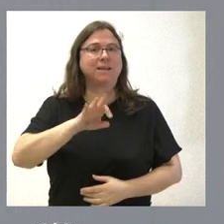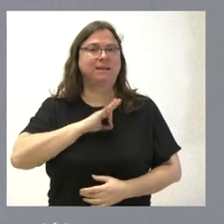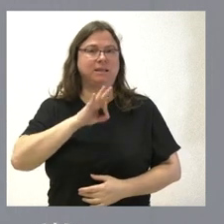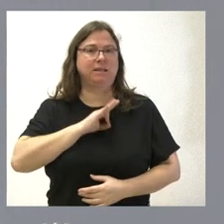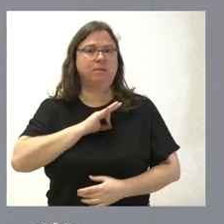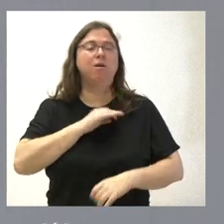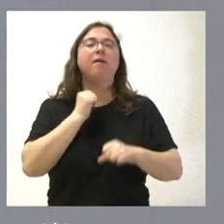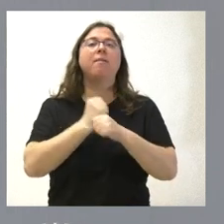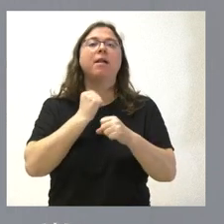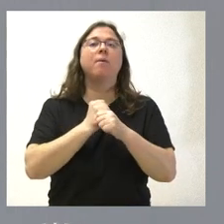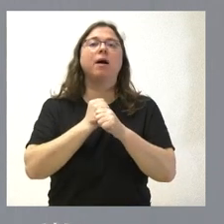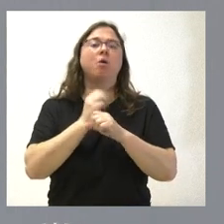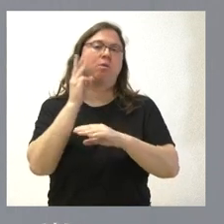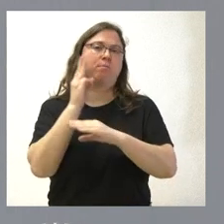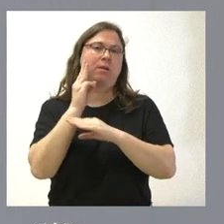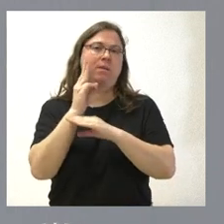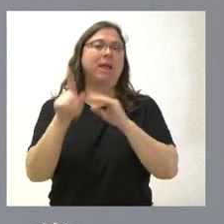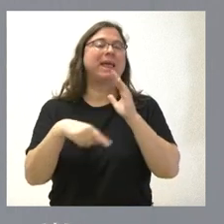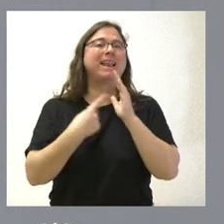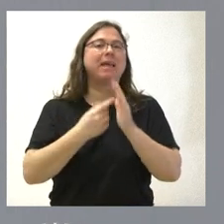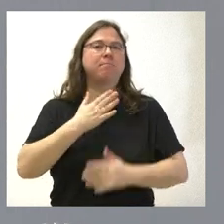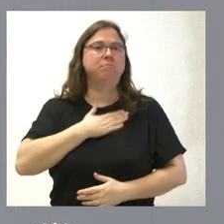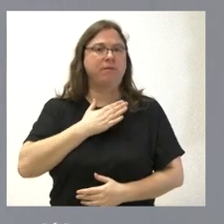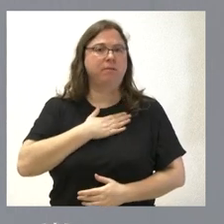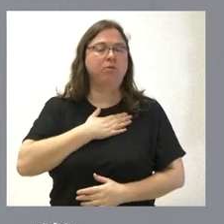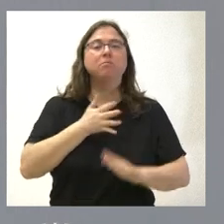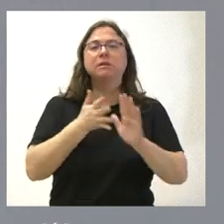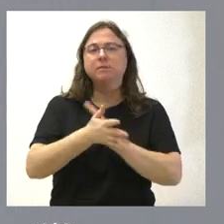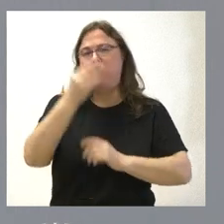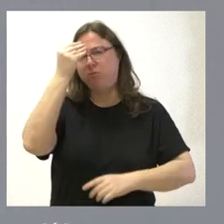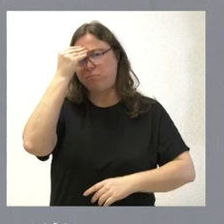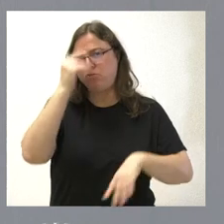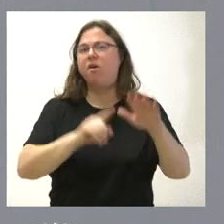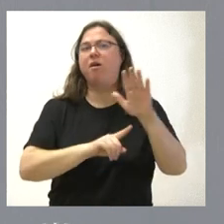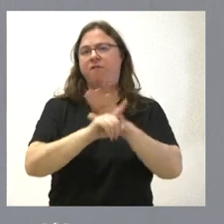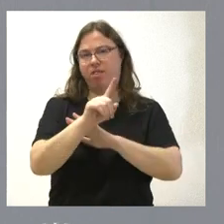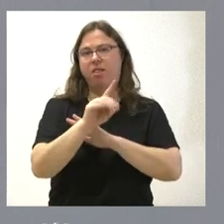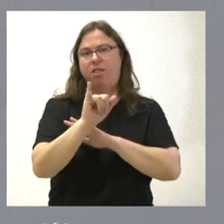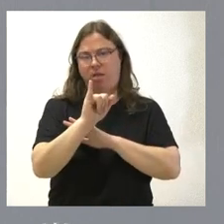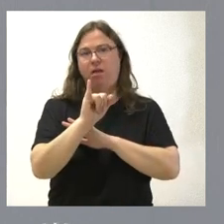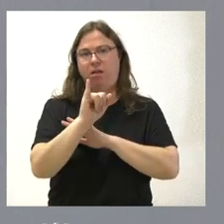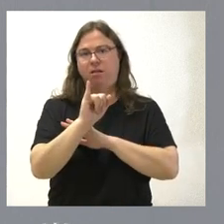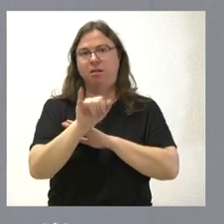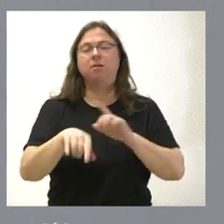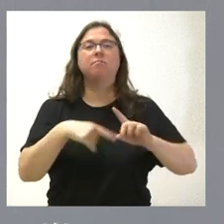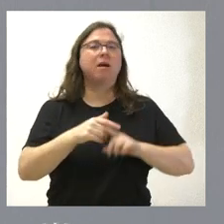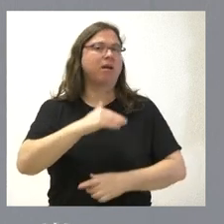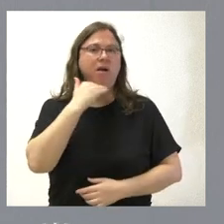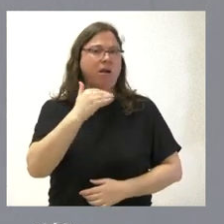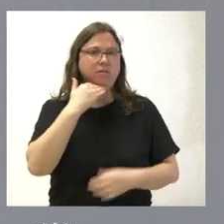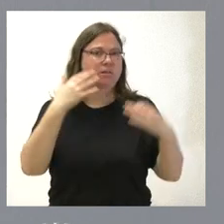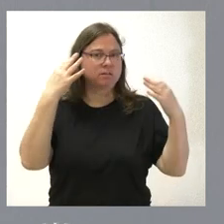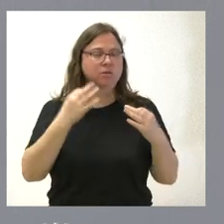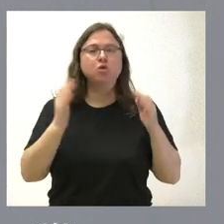parlamentario en torno a la ley de patrimonio y por tanto creo que habrá habido avances en esa dirección y casi seguro que en este periodo de